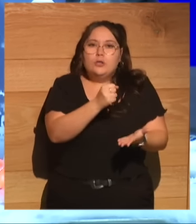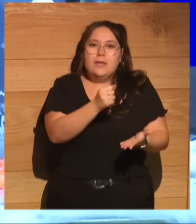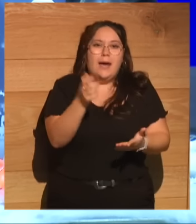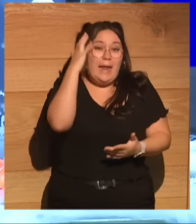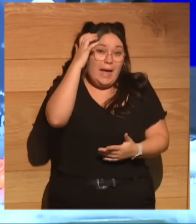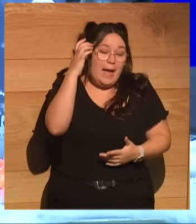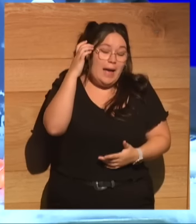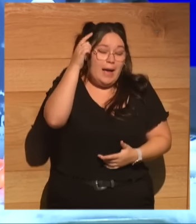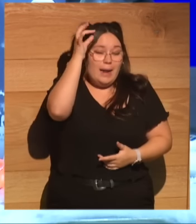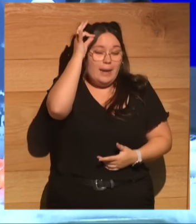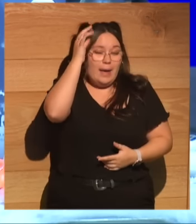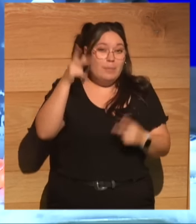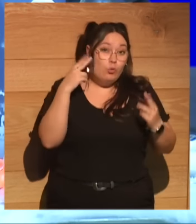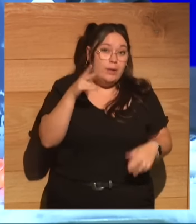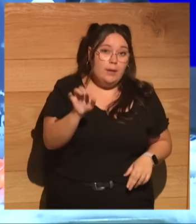así? Sí.